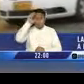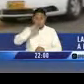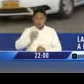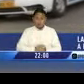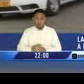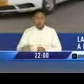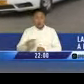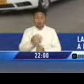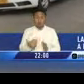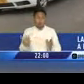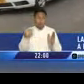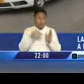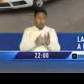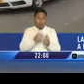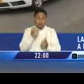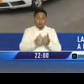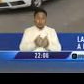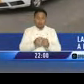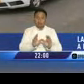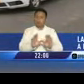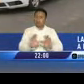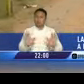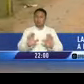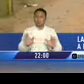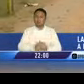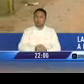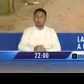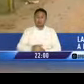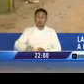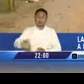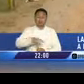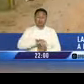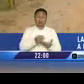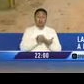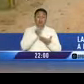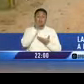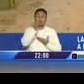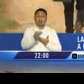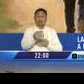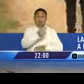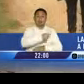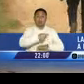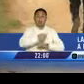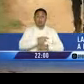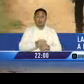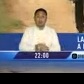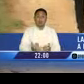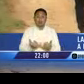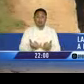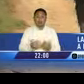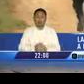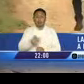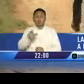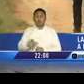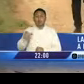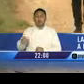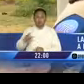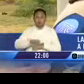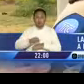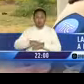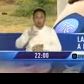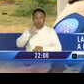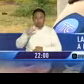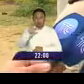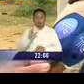que no se repitan estos actos violentos en este sector rural de la provincia del Guayas. Por ahora están buscando a los asesinos.